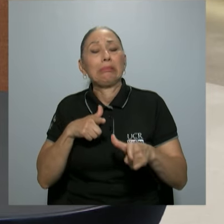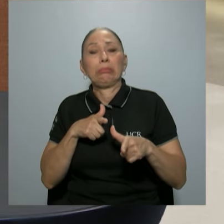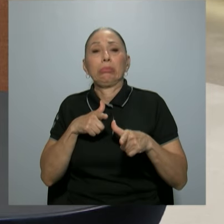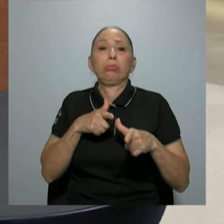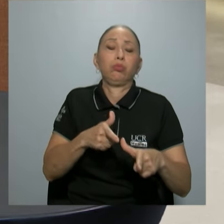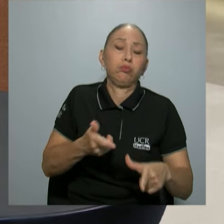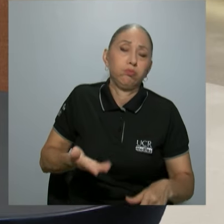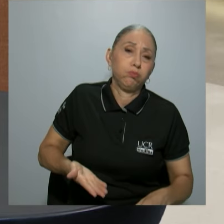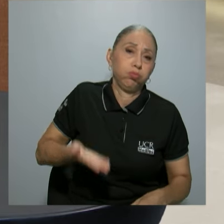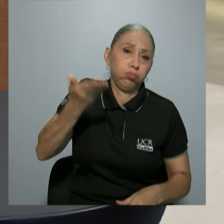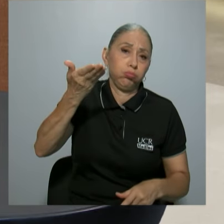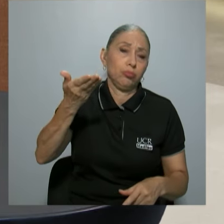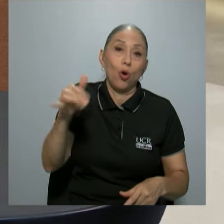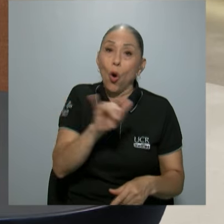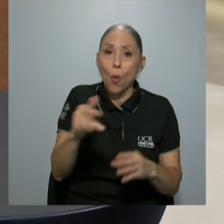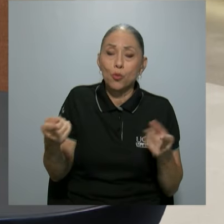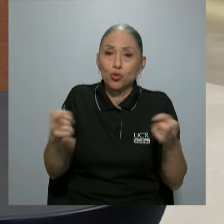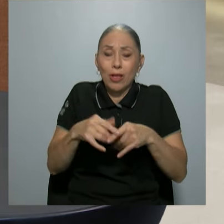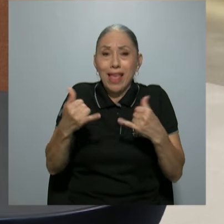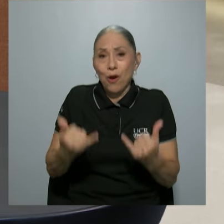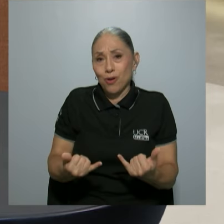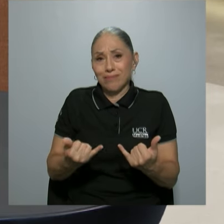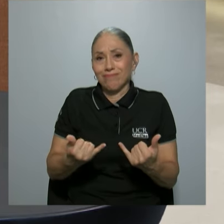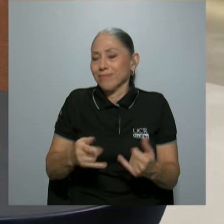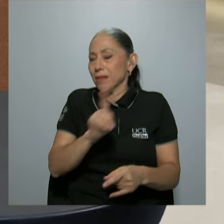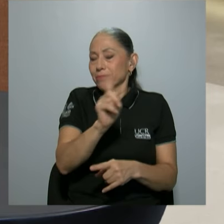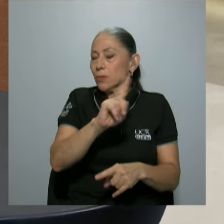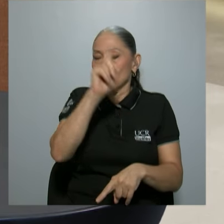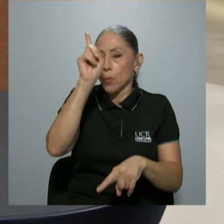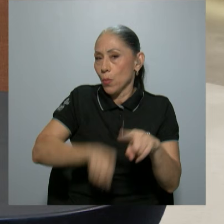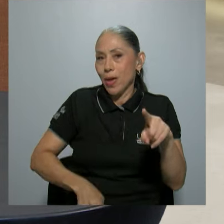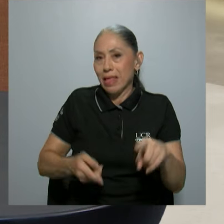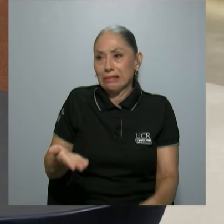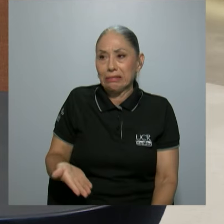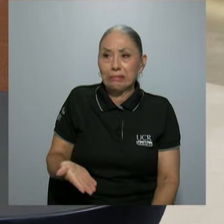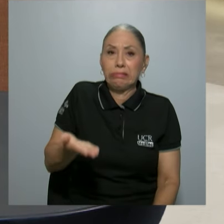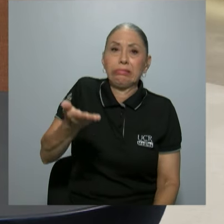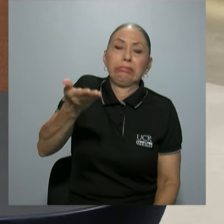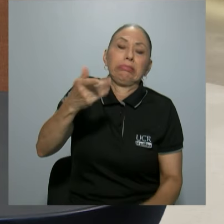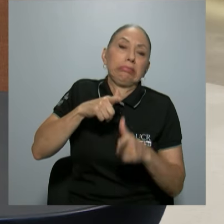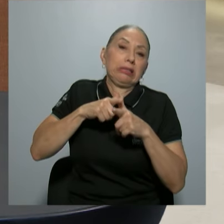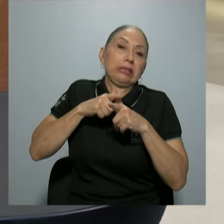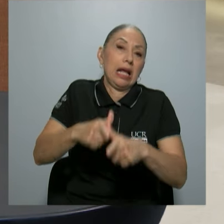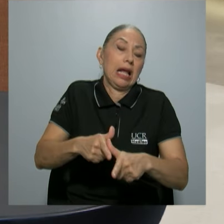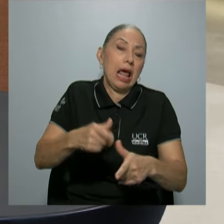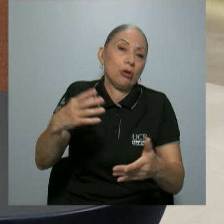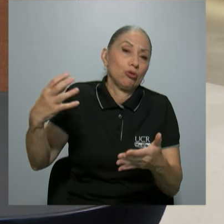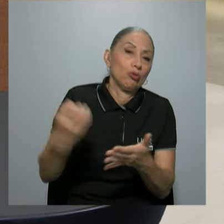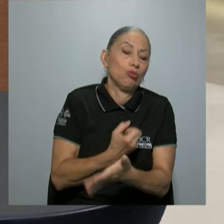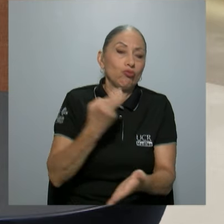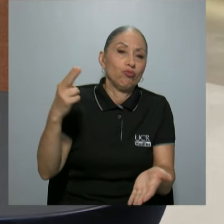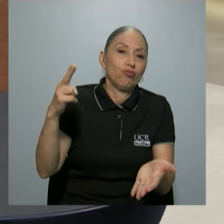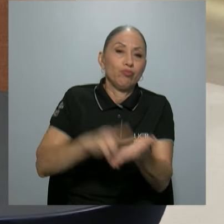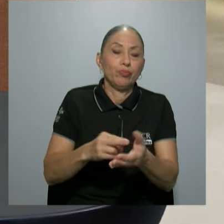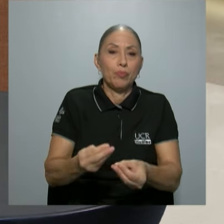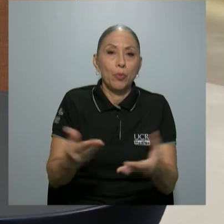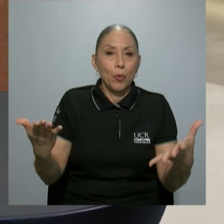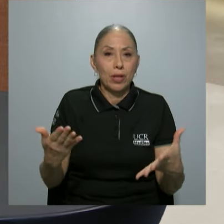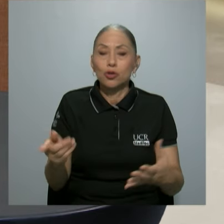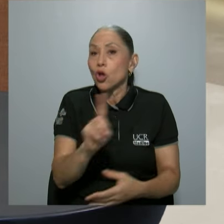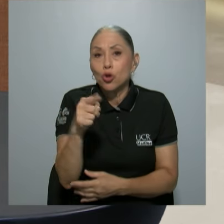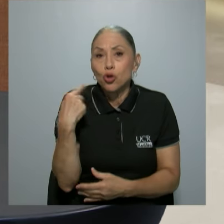con porcentajes exagerados, los precios de los diferentes contratos públicos que están, y no solo